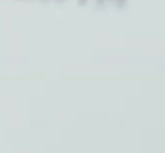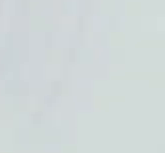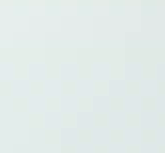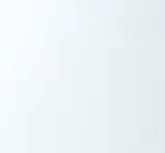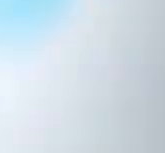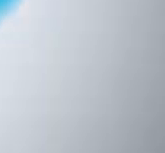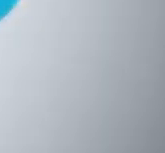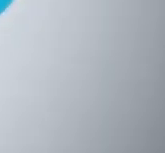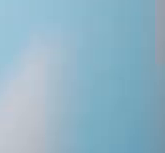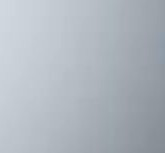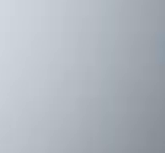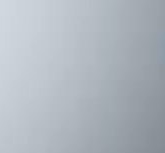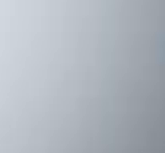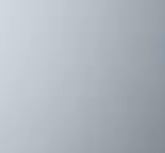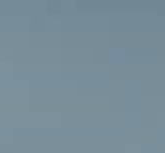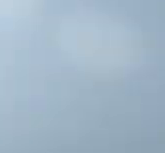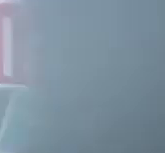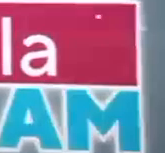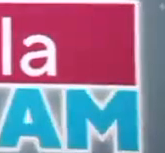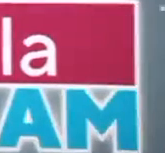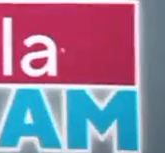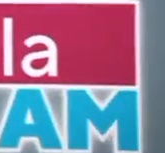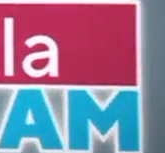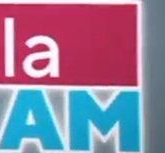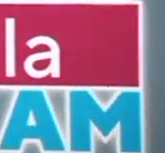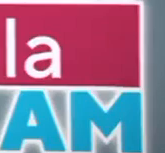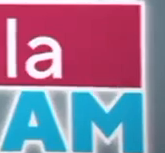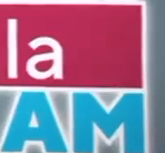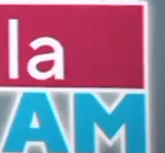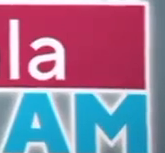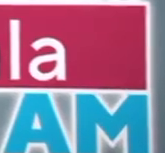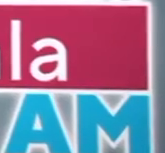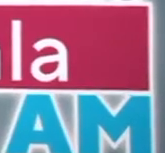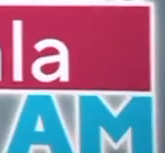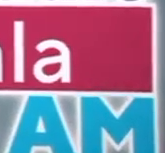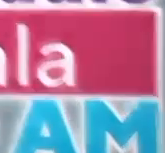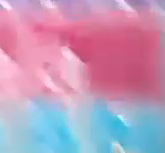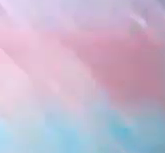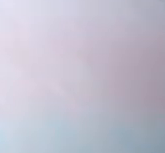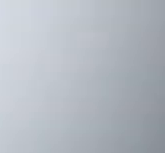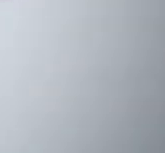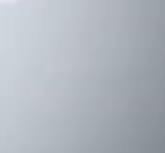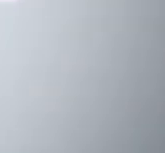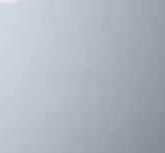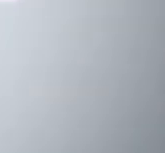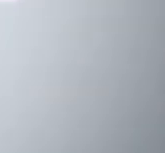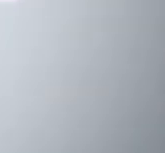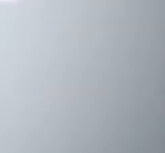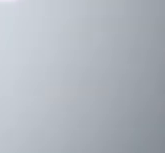canal 10.1. 14:30 AM. XCTT, Radio Tlaxcala.